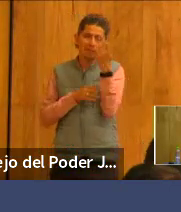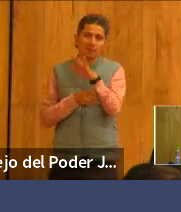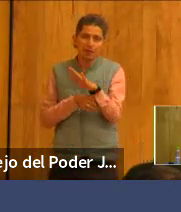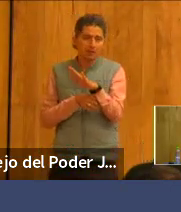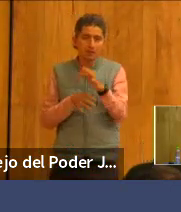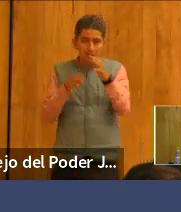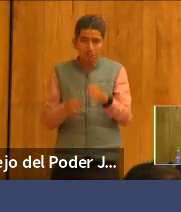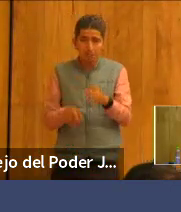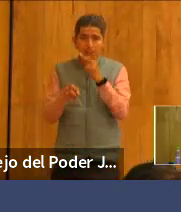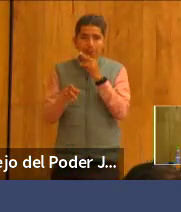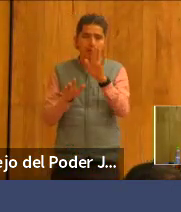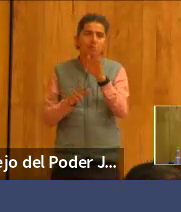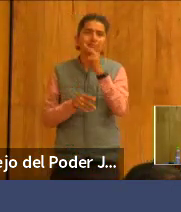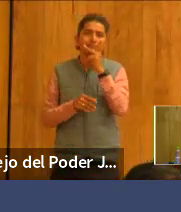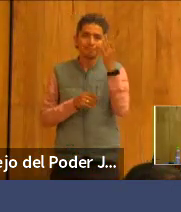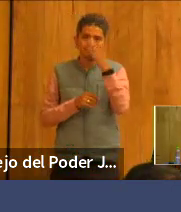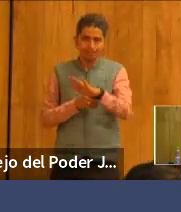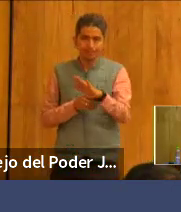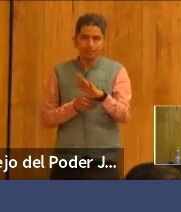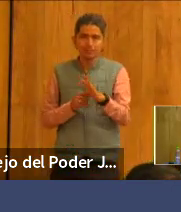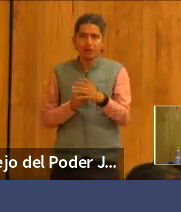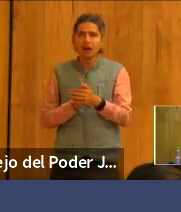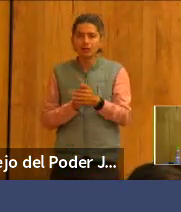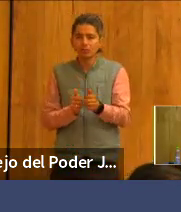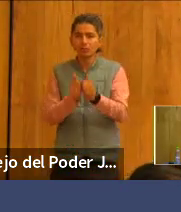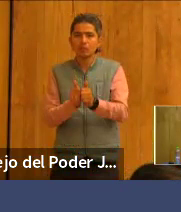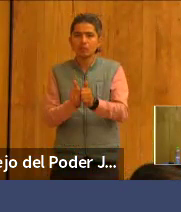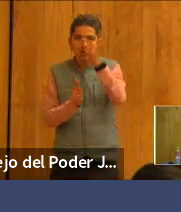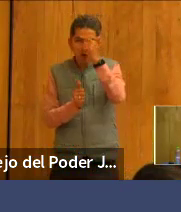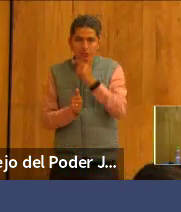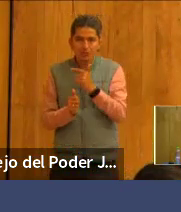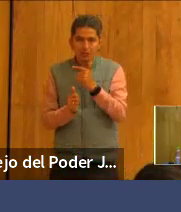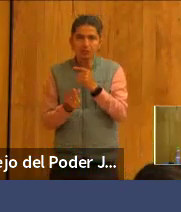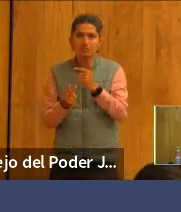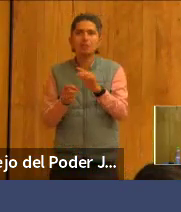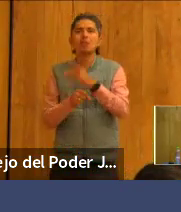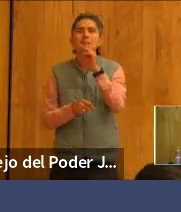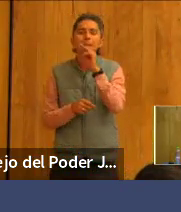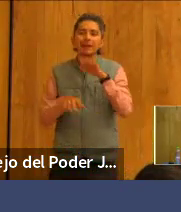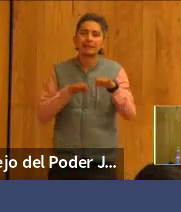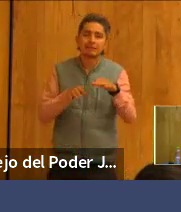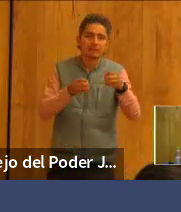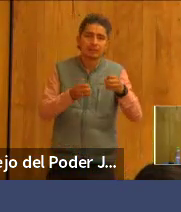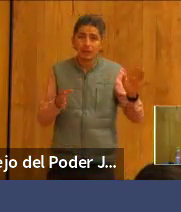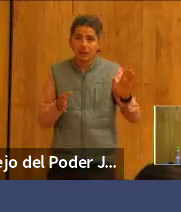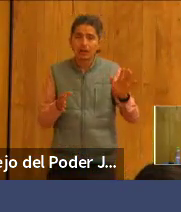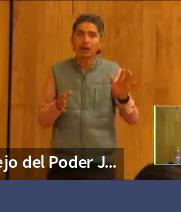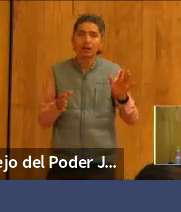él no era su papá, era su padrastro, se quedaba con ella en las noches porque la mamá trabajaba y por lo tanto